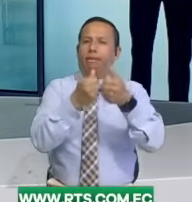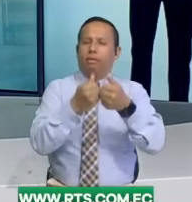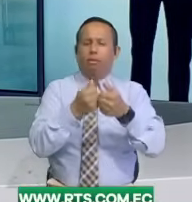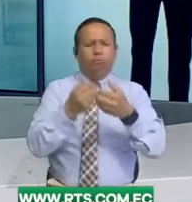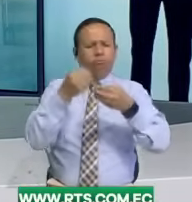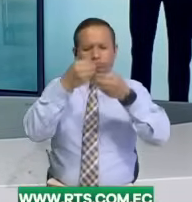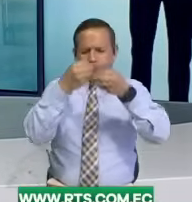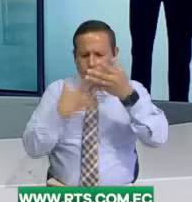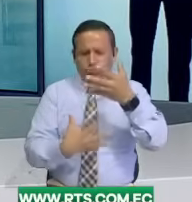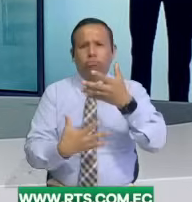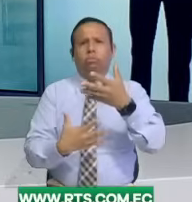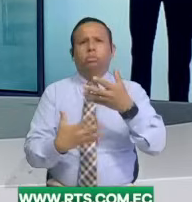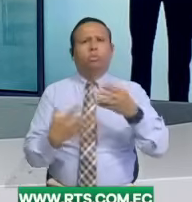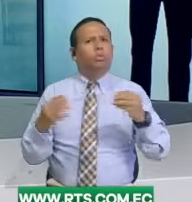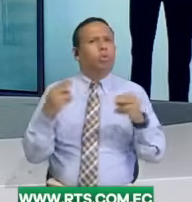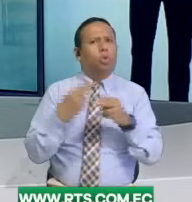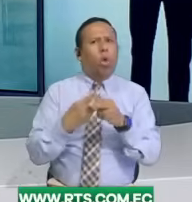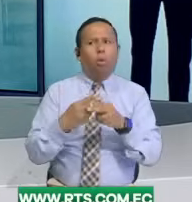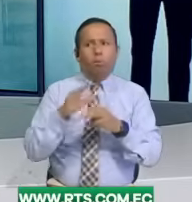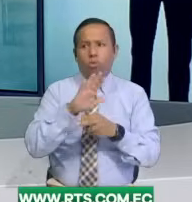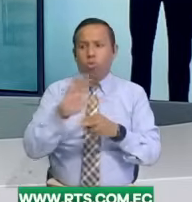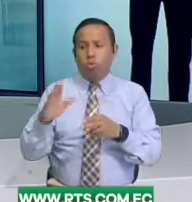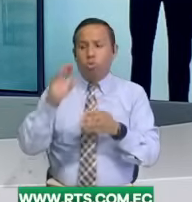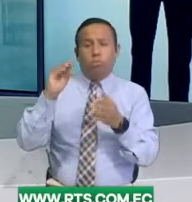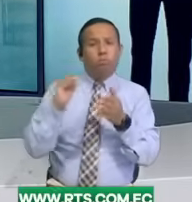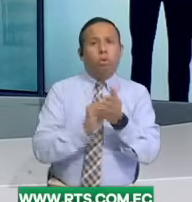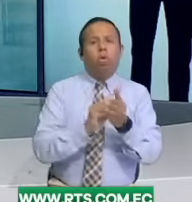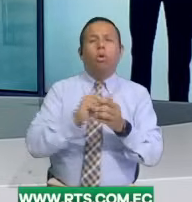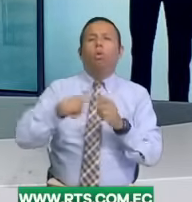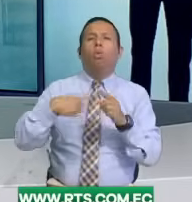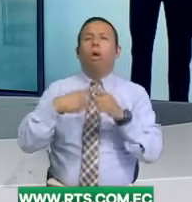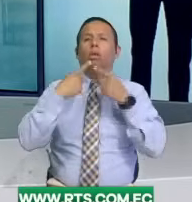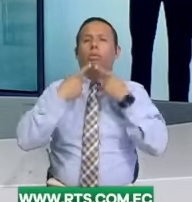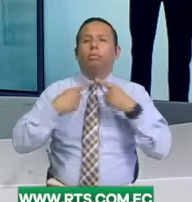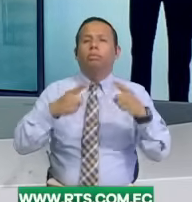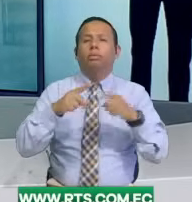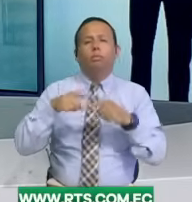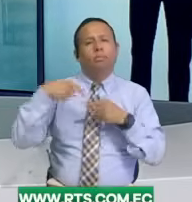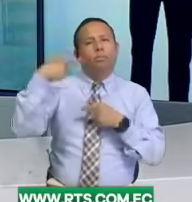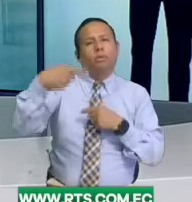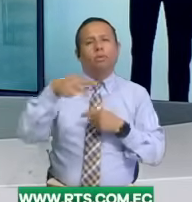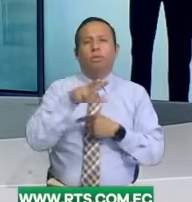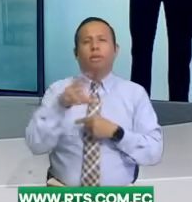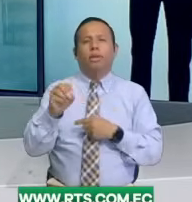los nombres de los candidatos en firme se conocerá el próximo 30 de diciembre.